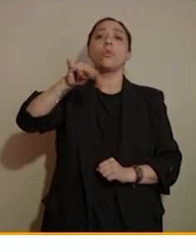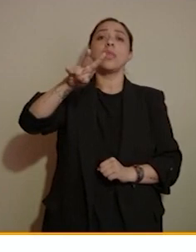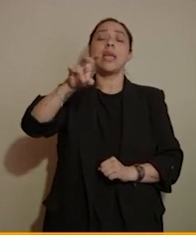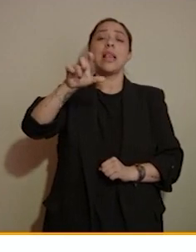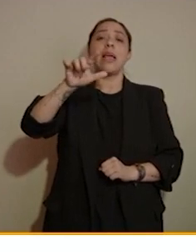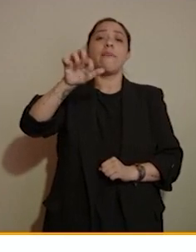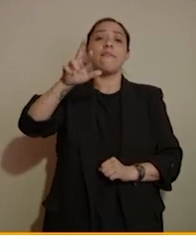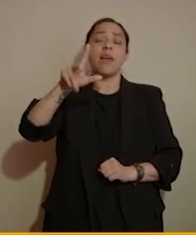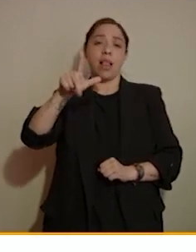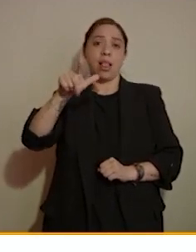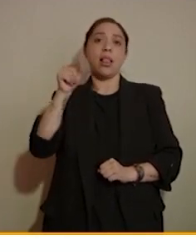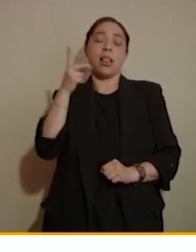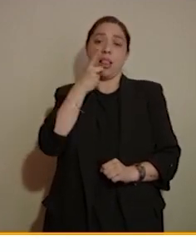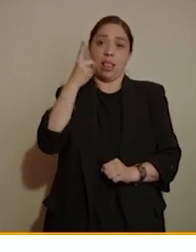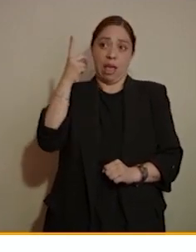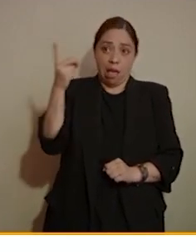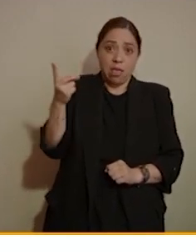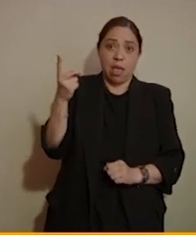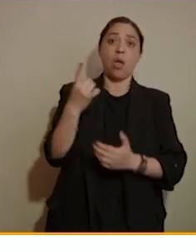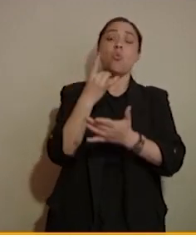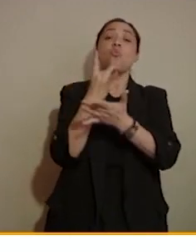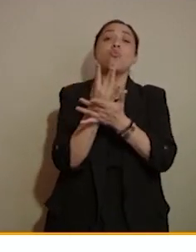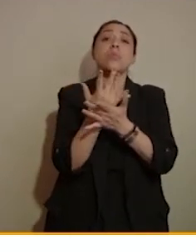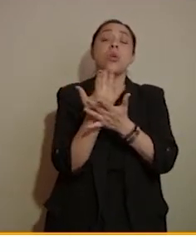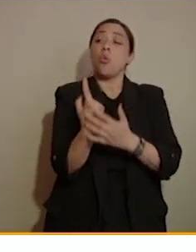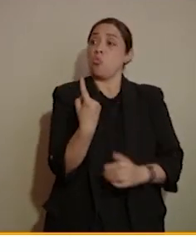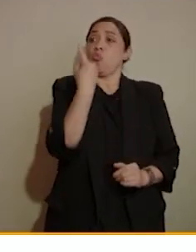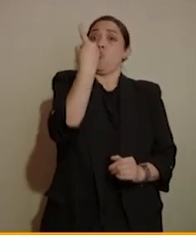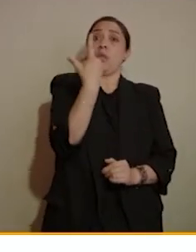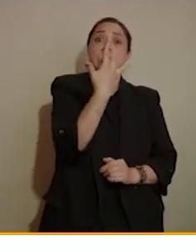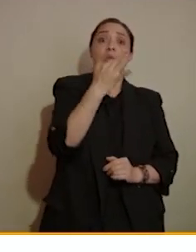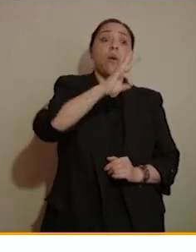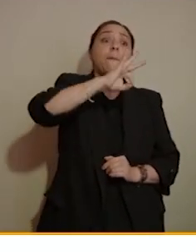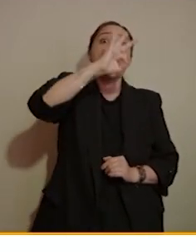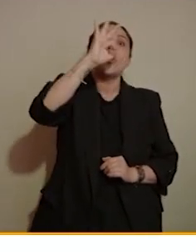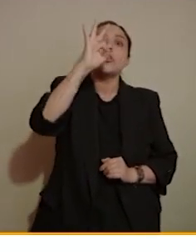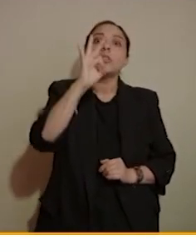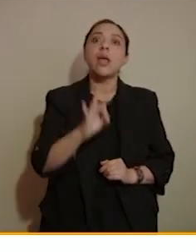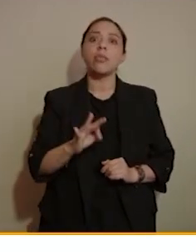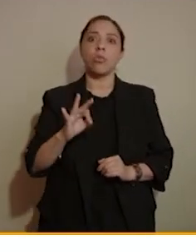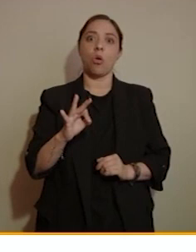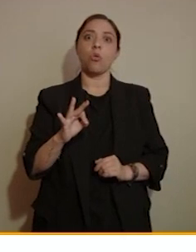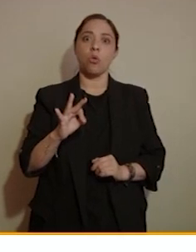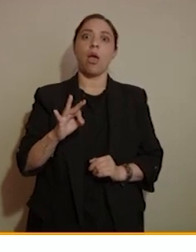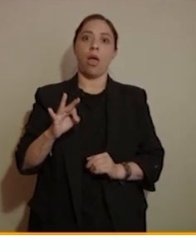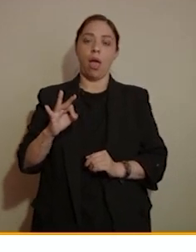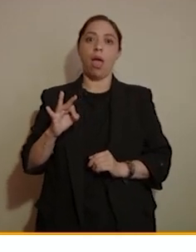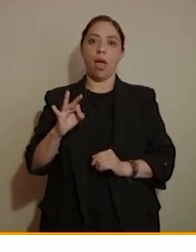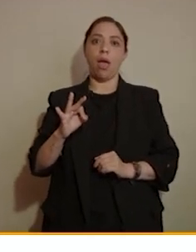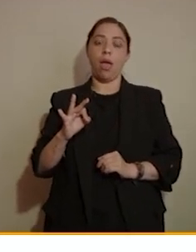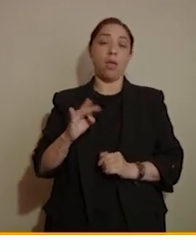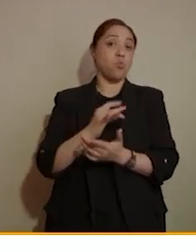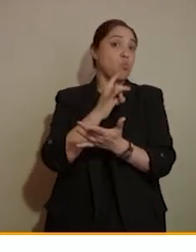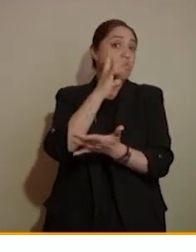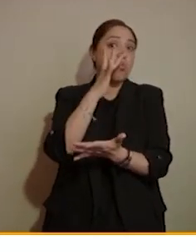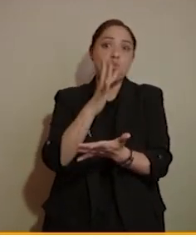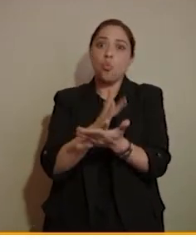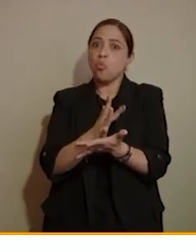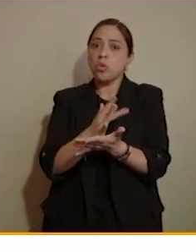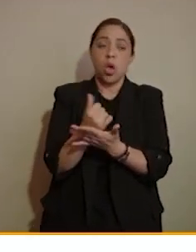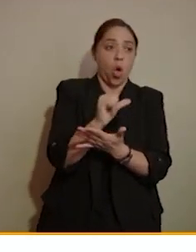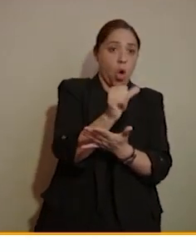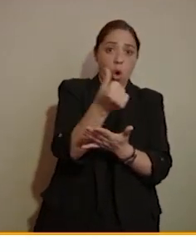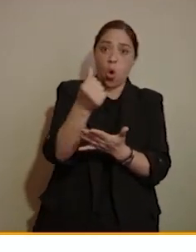del 50% de los criterios de debida diligencia cumplidas. Todas las demás, o más bien